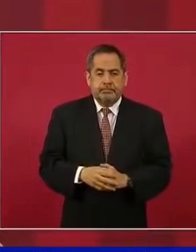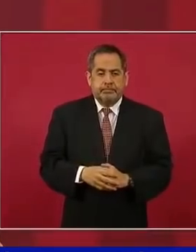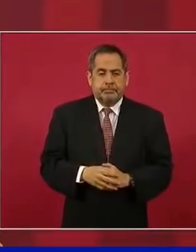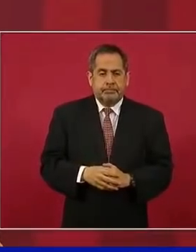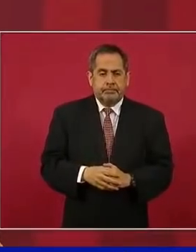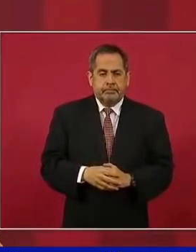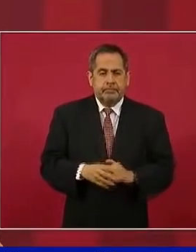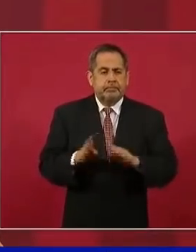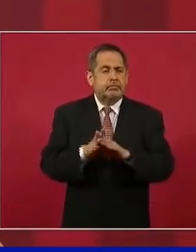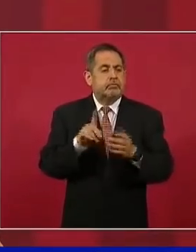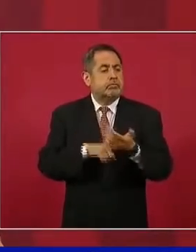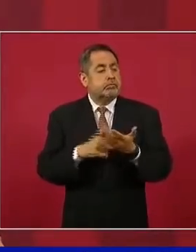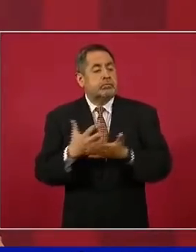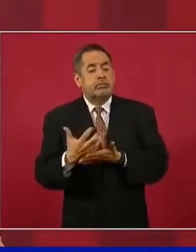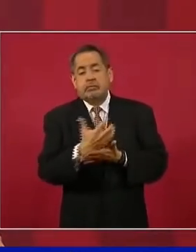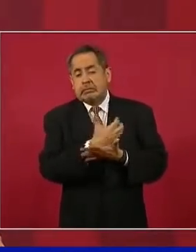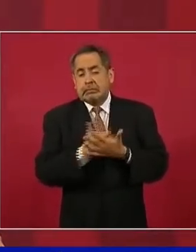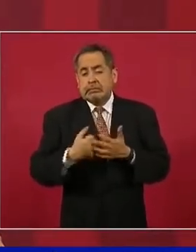¿Y cuánto ganan